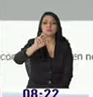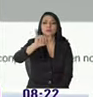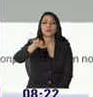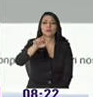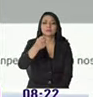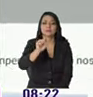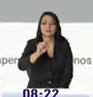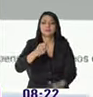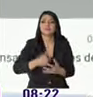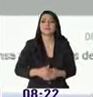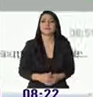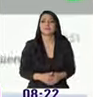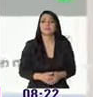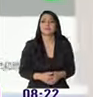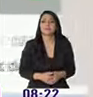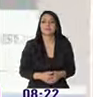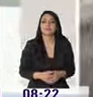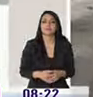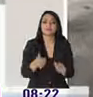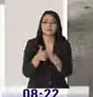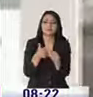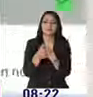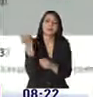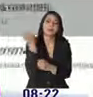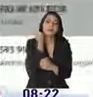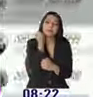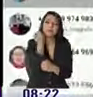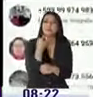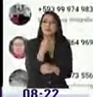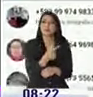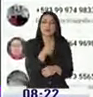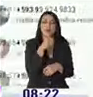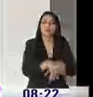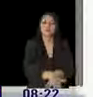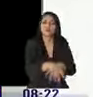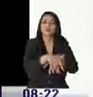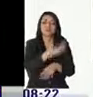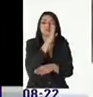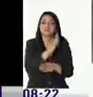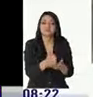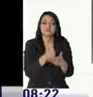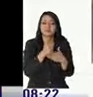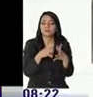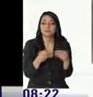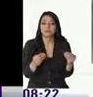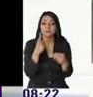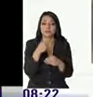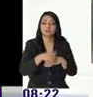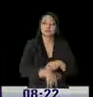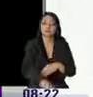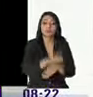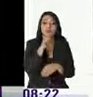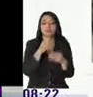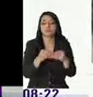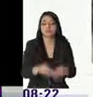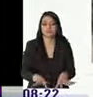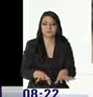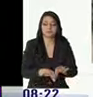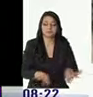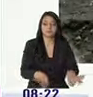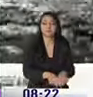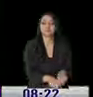Germánico Jarrín, junto al Camal Metropolitano, se ve el agua y nadie hace nada. Ahí está el agua, tubería rota, por favor, autoridades. Vean cómo